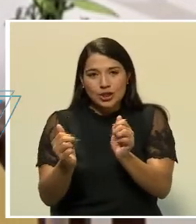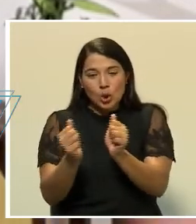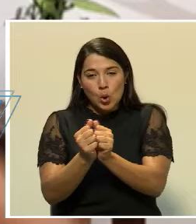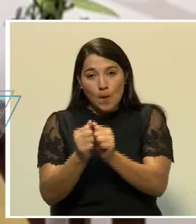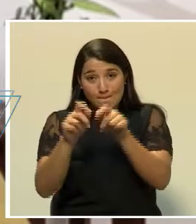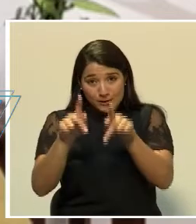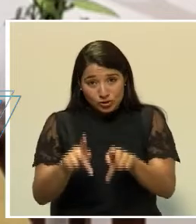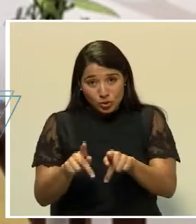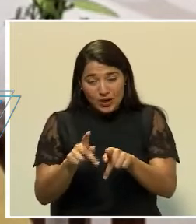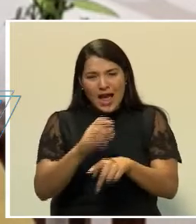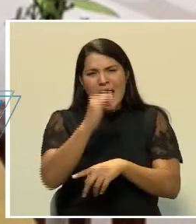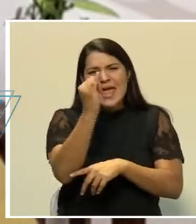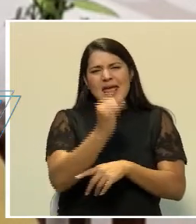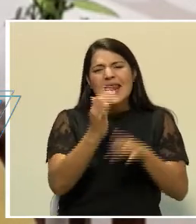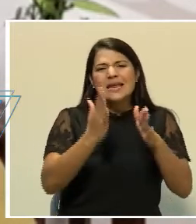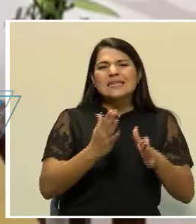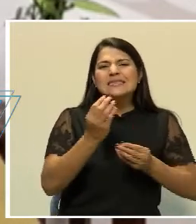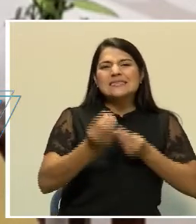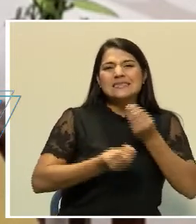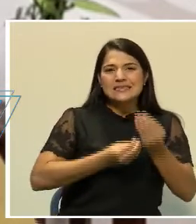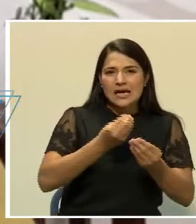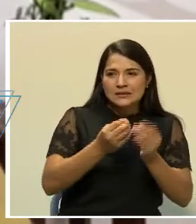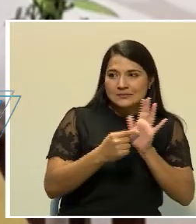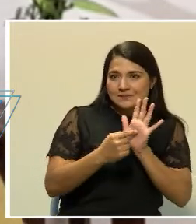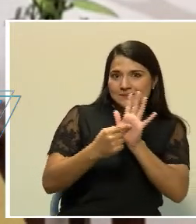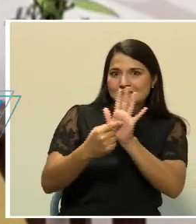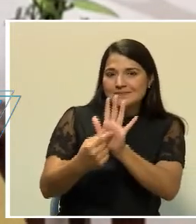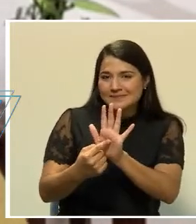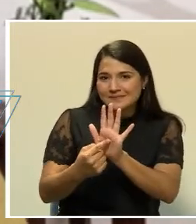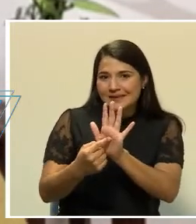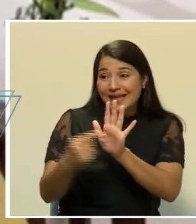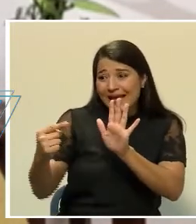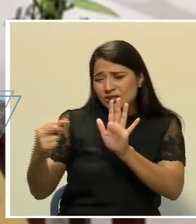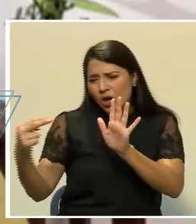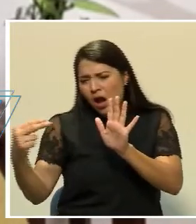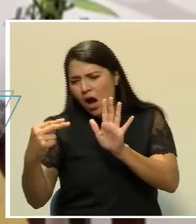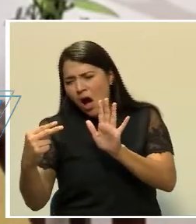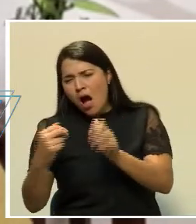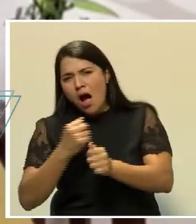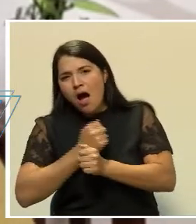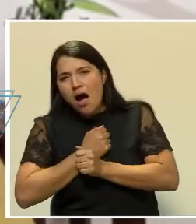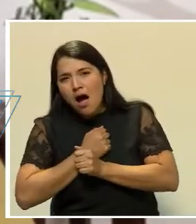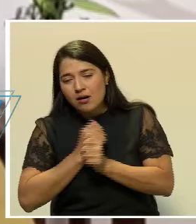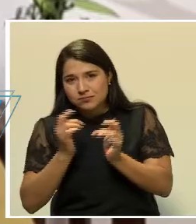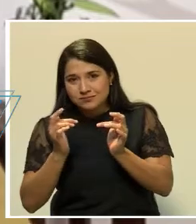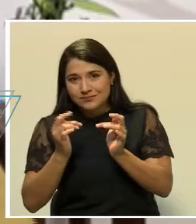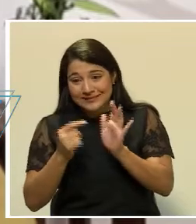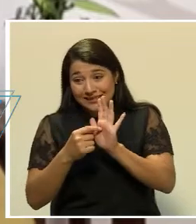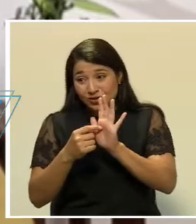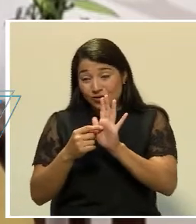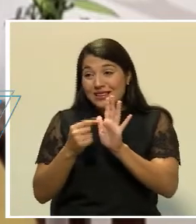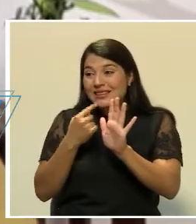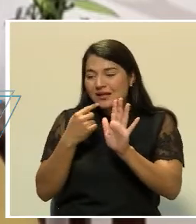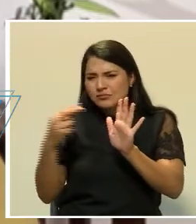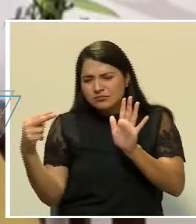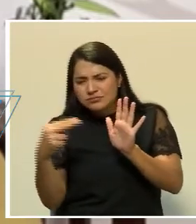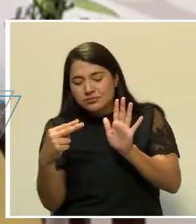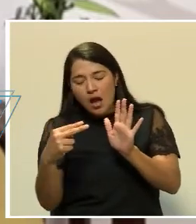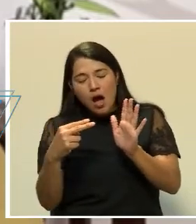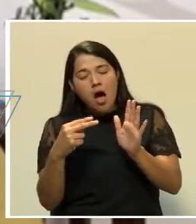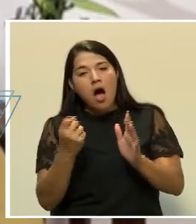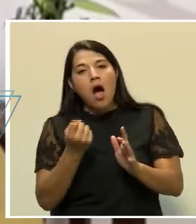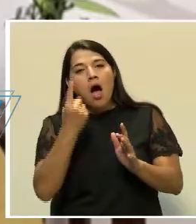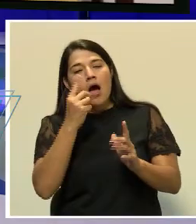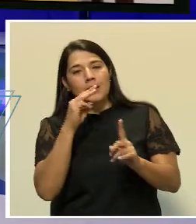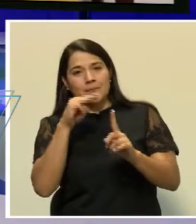el artista lo hace a partir de generar obras que le hablen a este público. Entonces, quizá, yo dudo que al menos aquí en